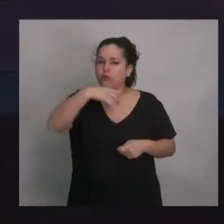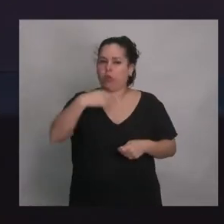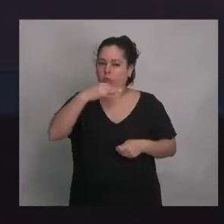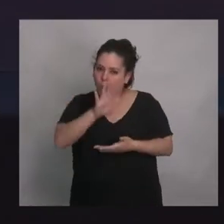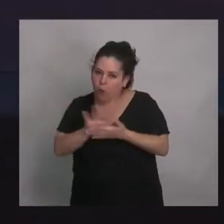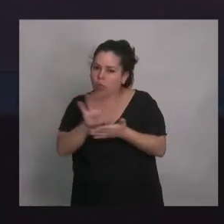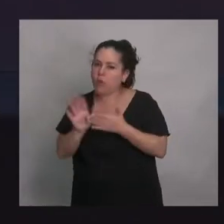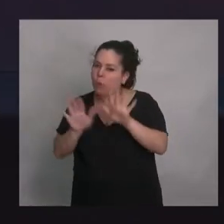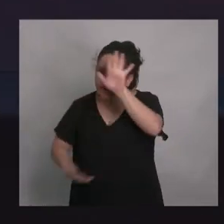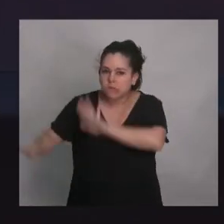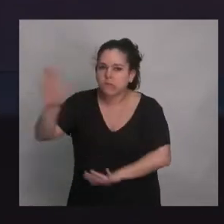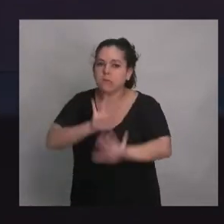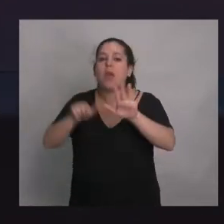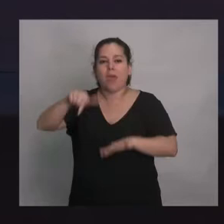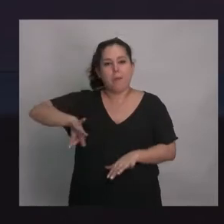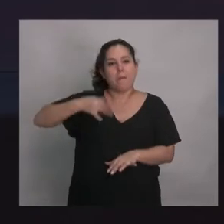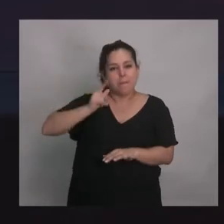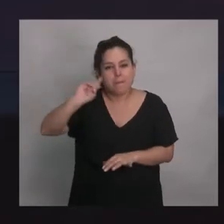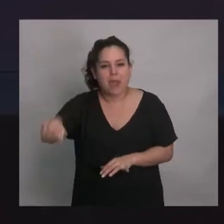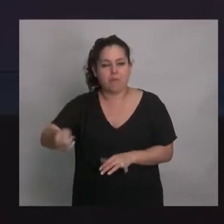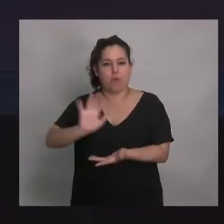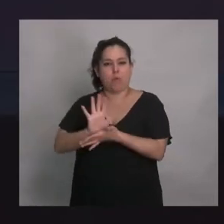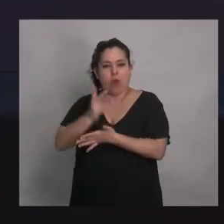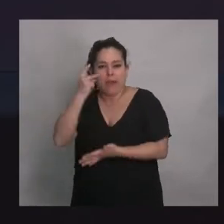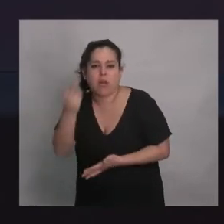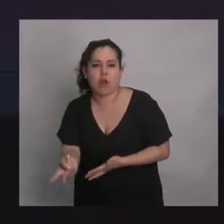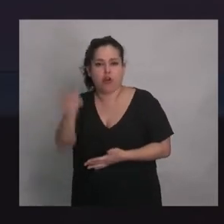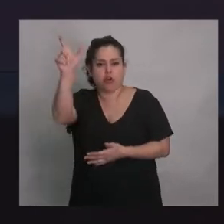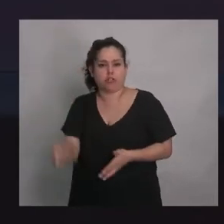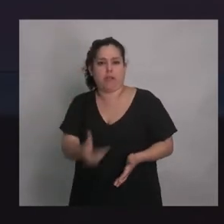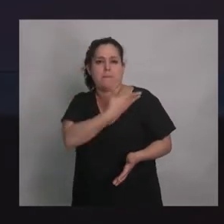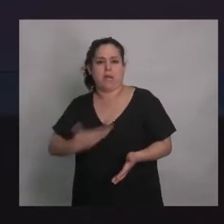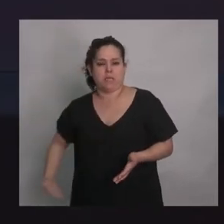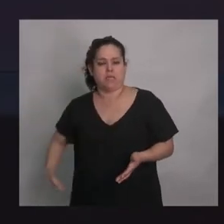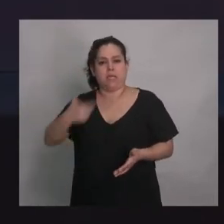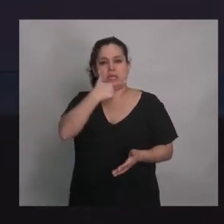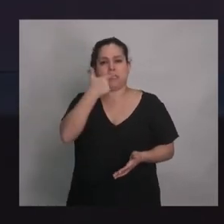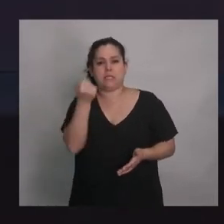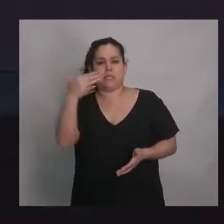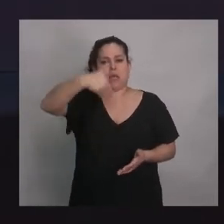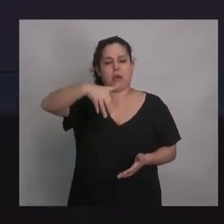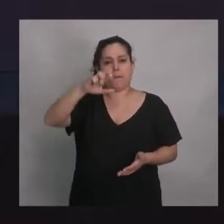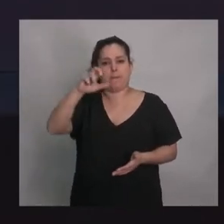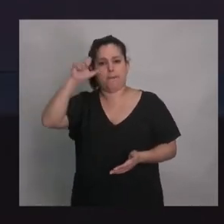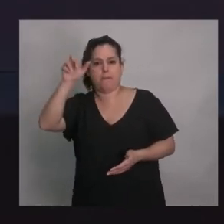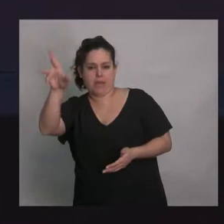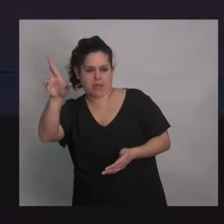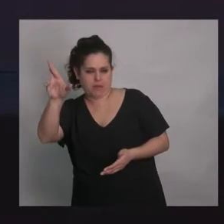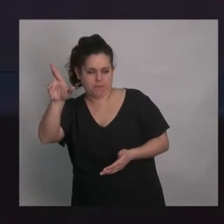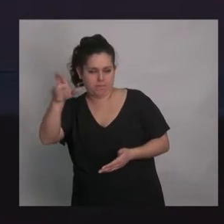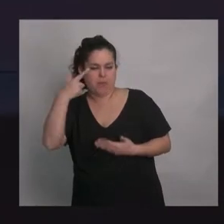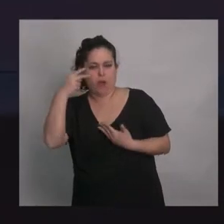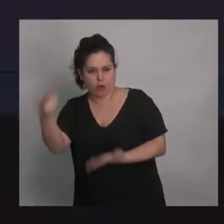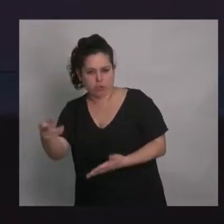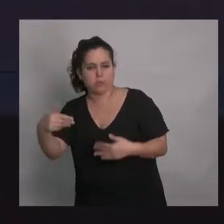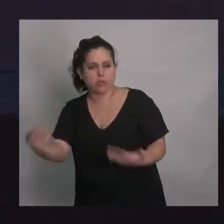representa y esto es lo que estamos reconociendo en el presidente samper vamos a seguir compañeros con los premios